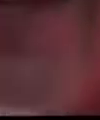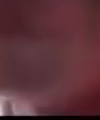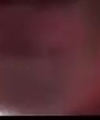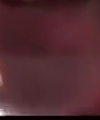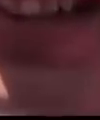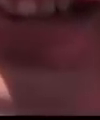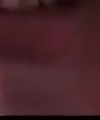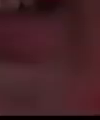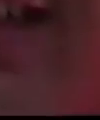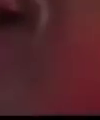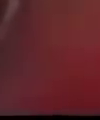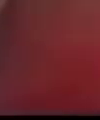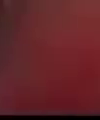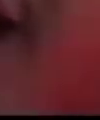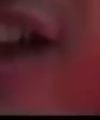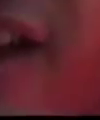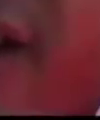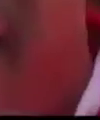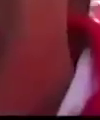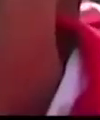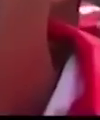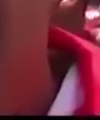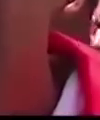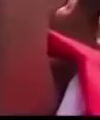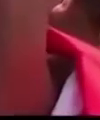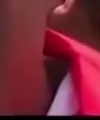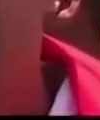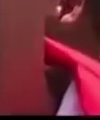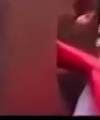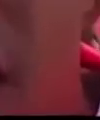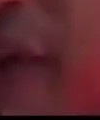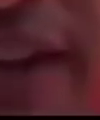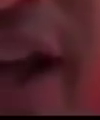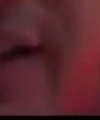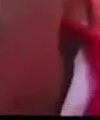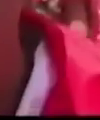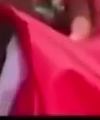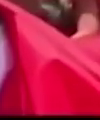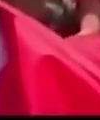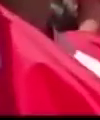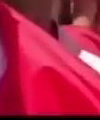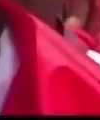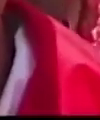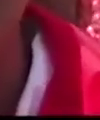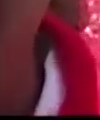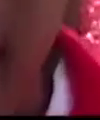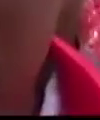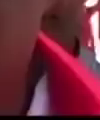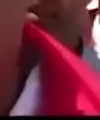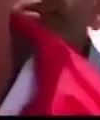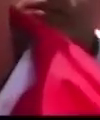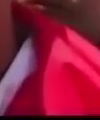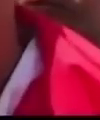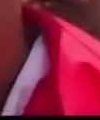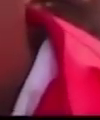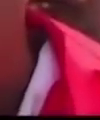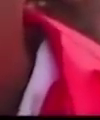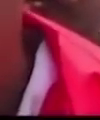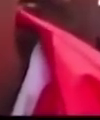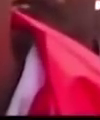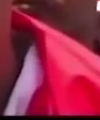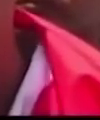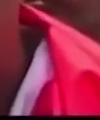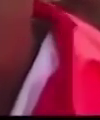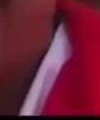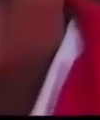representa San Juan para los mirandinos, para el pueblo de Miranda, Héctor? En Curiepe, celebrando las fiestas de San Juan y pidiendo por la paz del país,